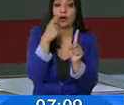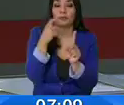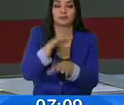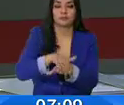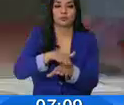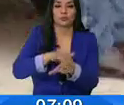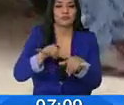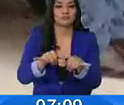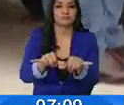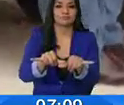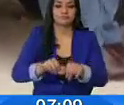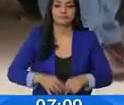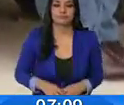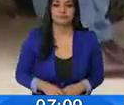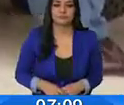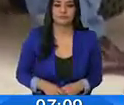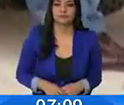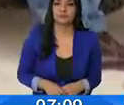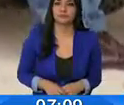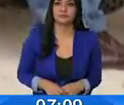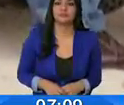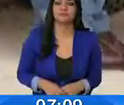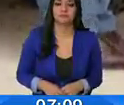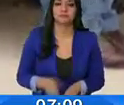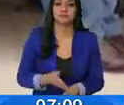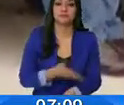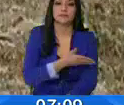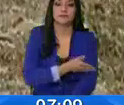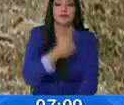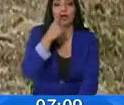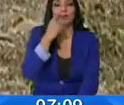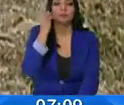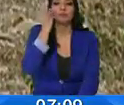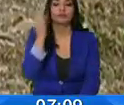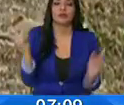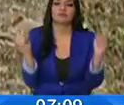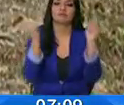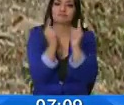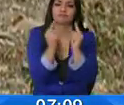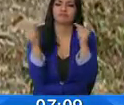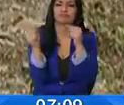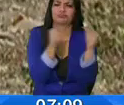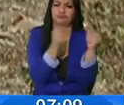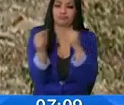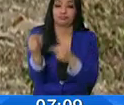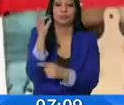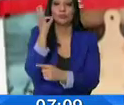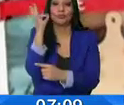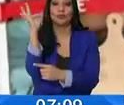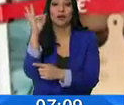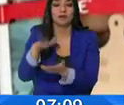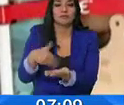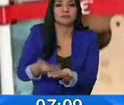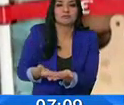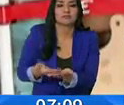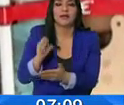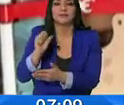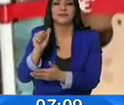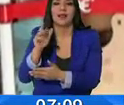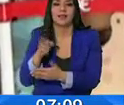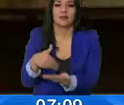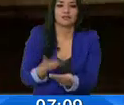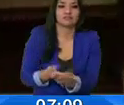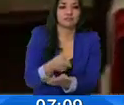Miremos. Se presume que hubo una discusión. Ella había llegado de su natal Salitre y eso produjo el enojo de aquel